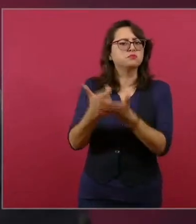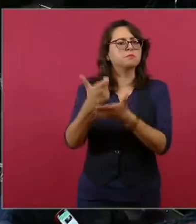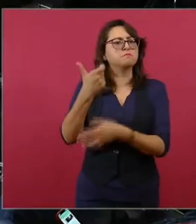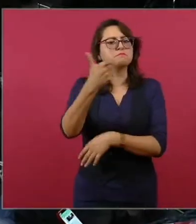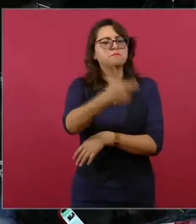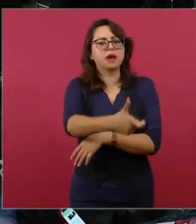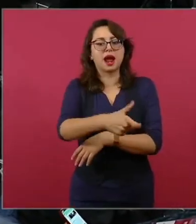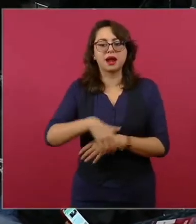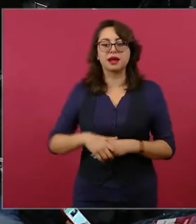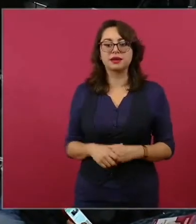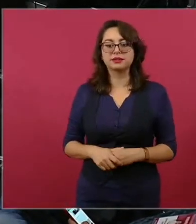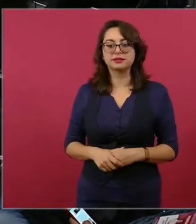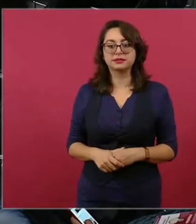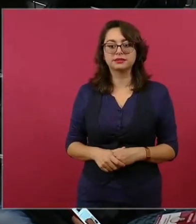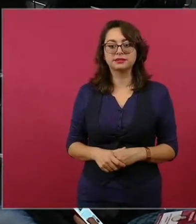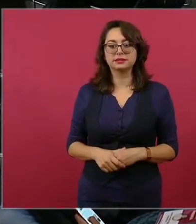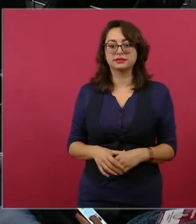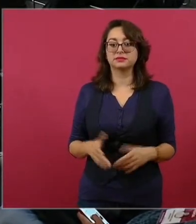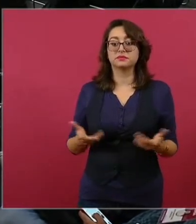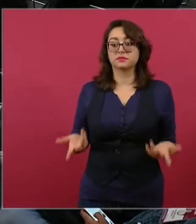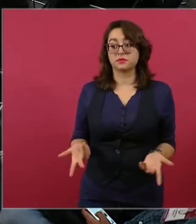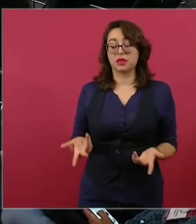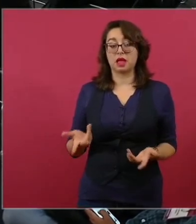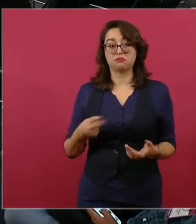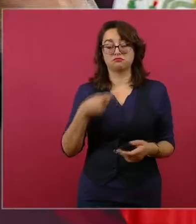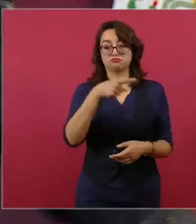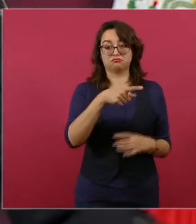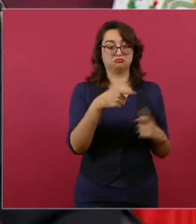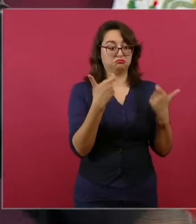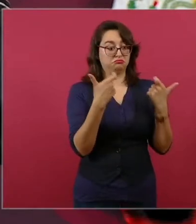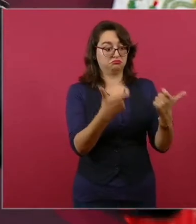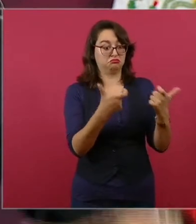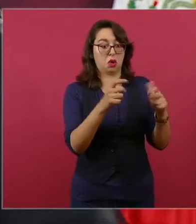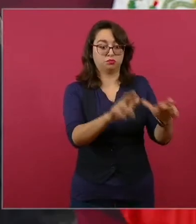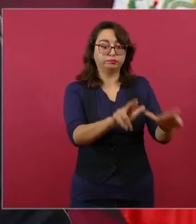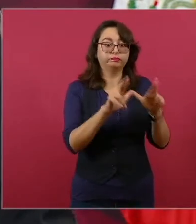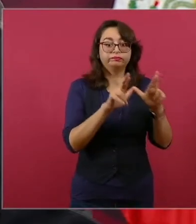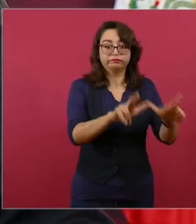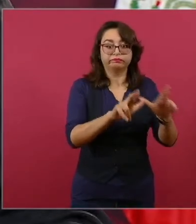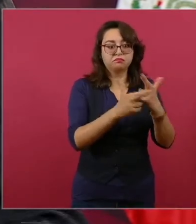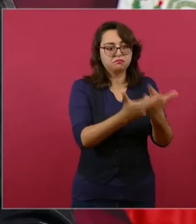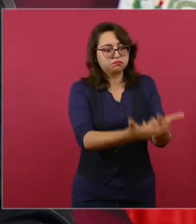mantuvieron el sofisma de que si llovía fuerte arriba, goteaba abajo.